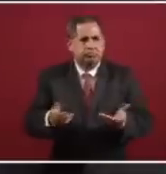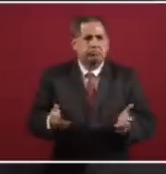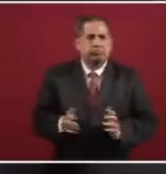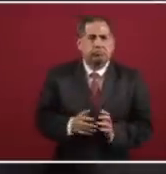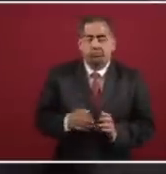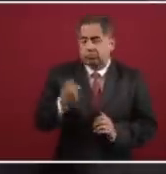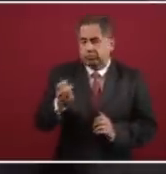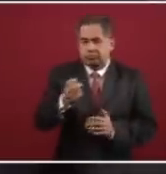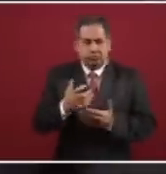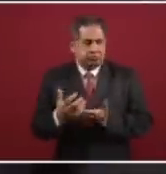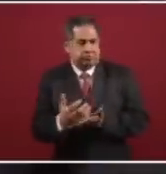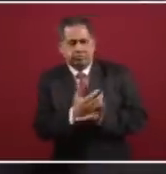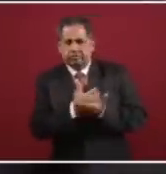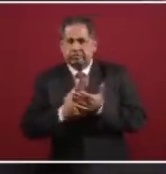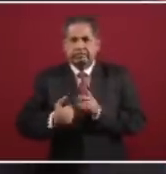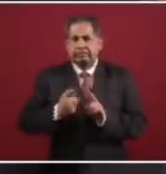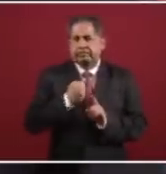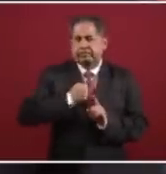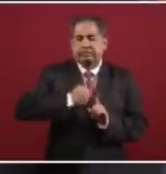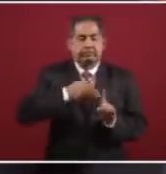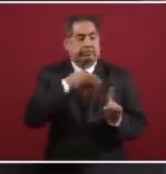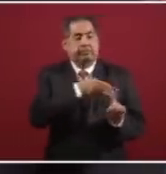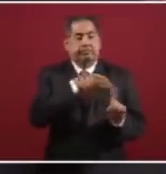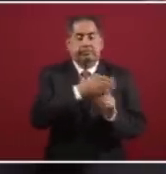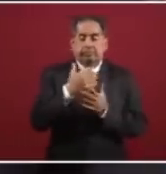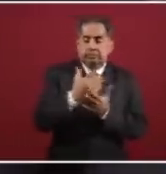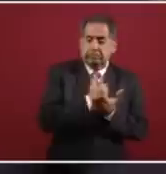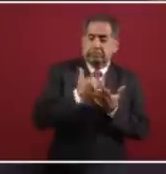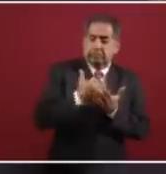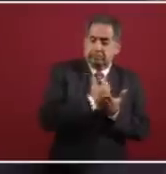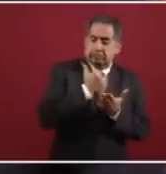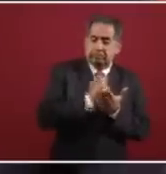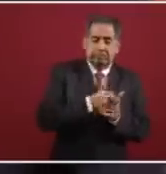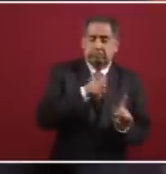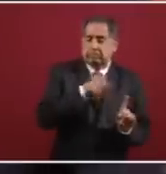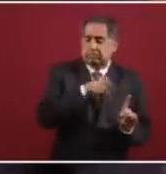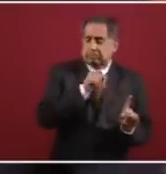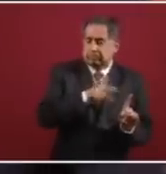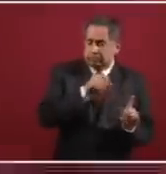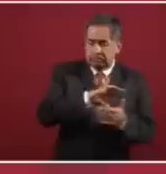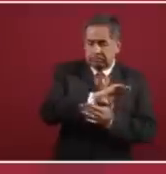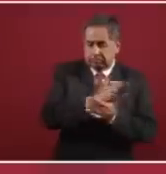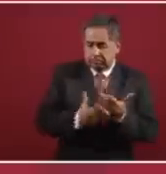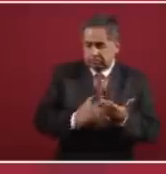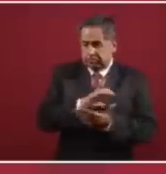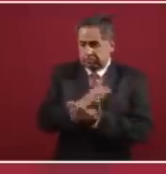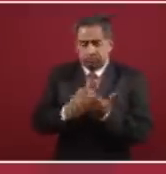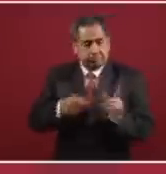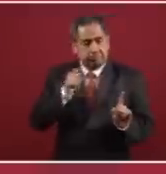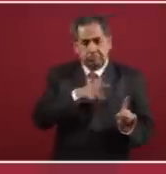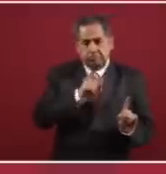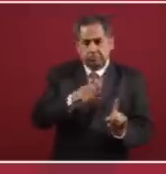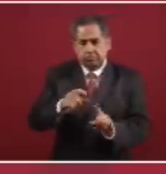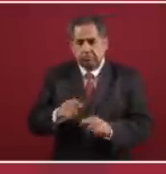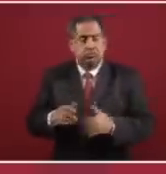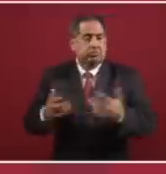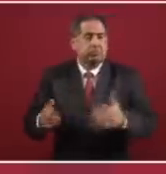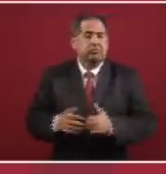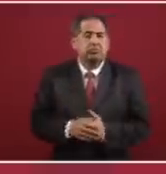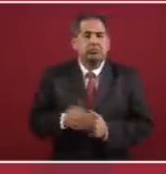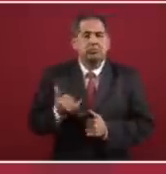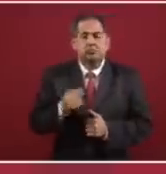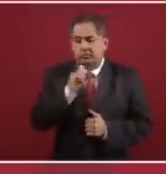que por eso ganaban las licitaciones, los contratos, incluso